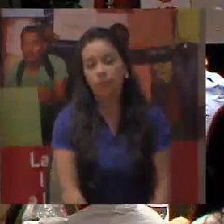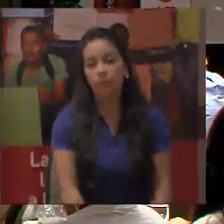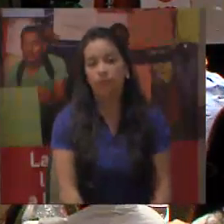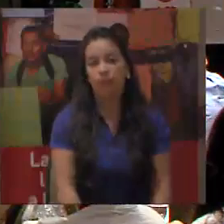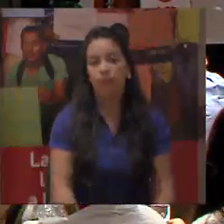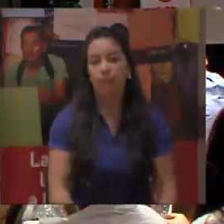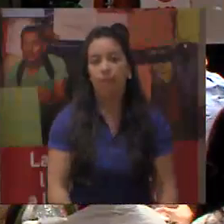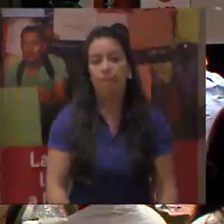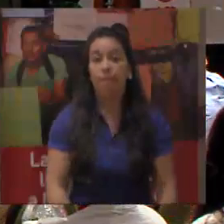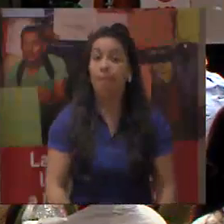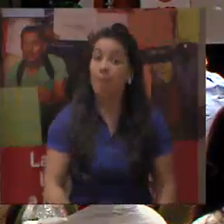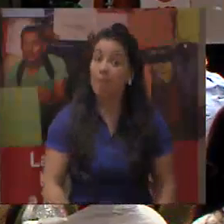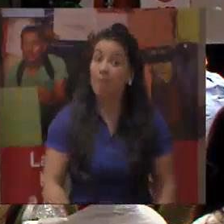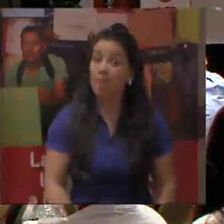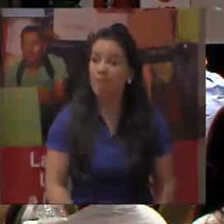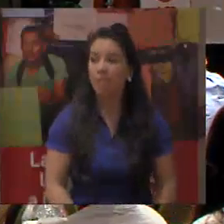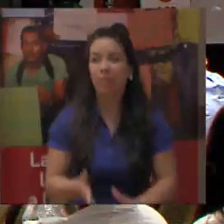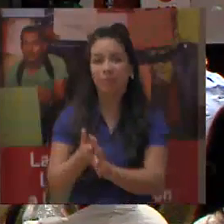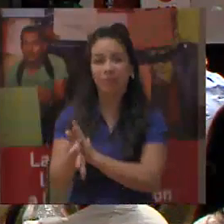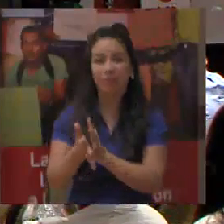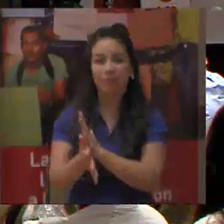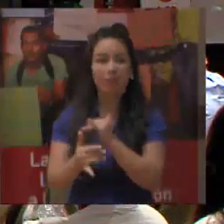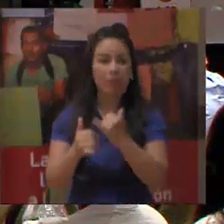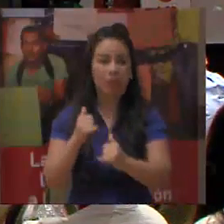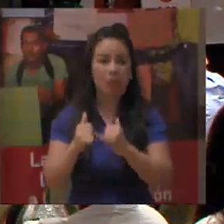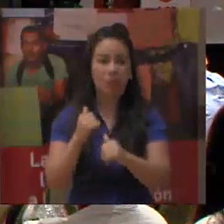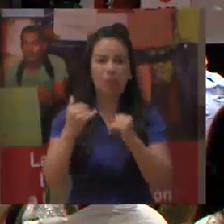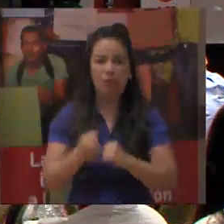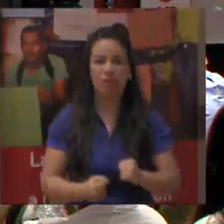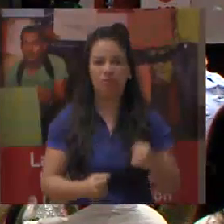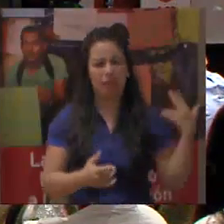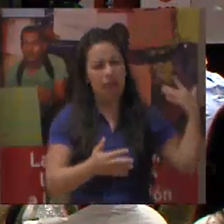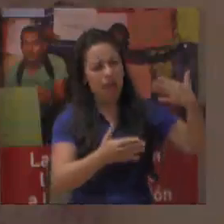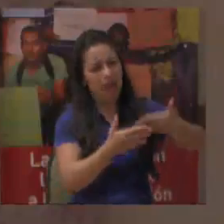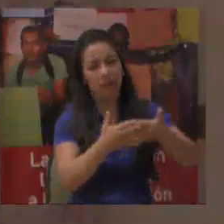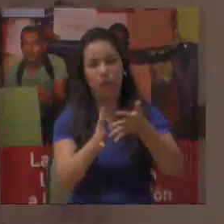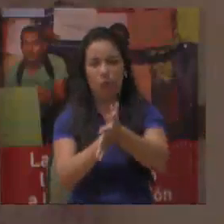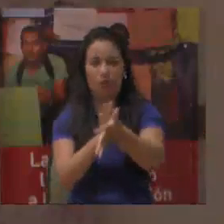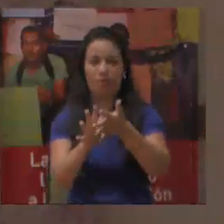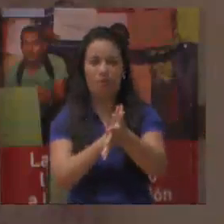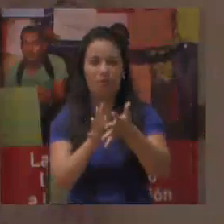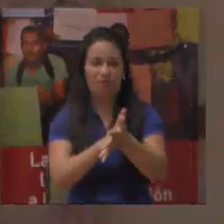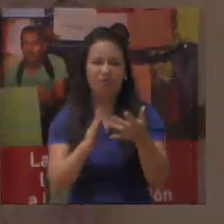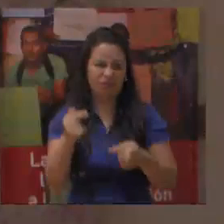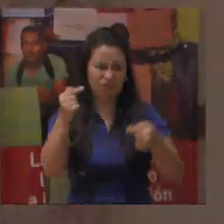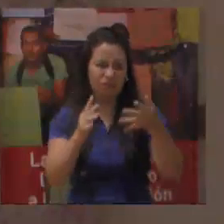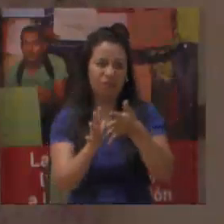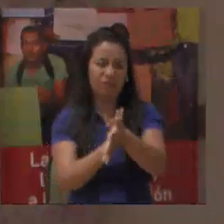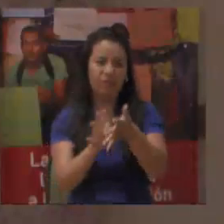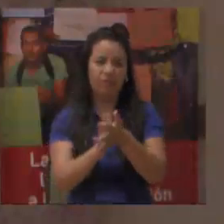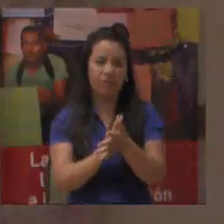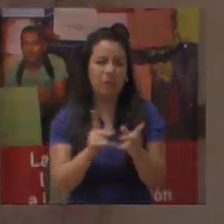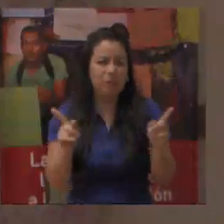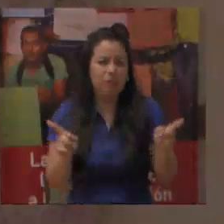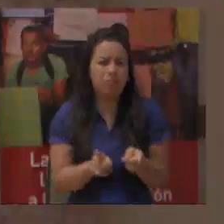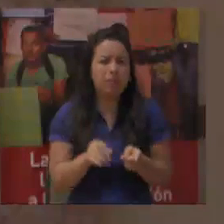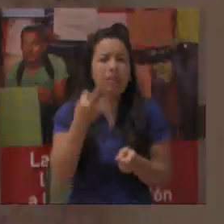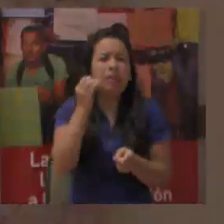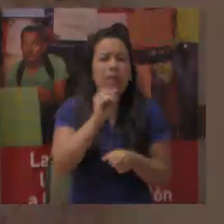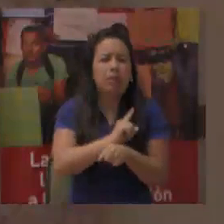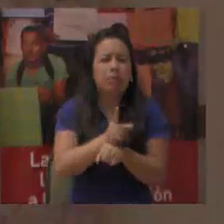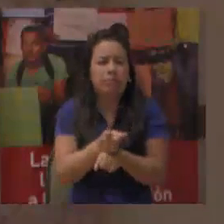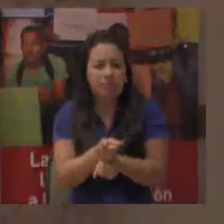Bueno, y como finalmente estamos en nuestra rendición de cuentas, de una manera muy breve, en 30